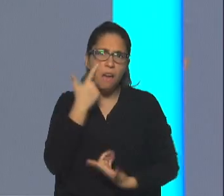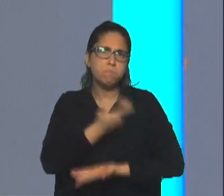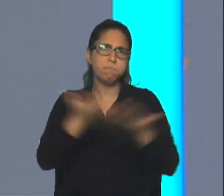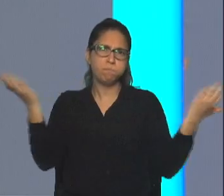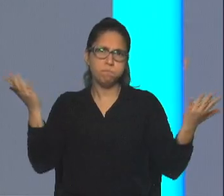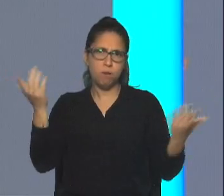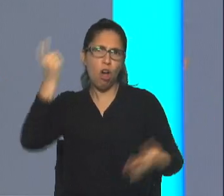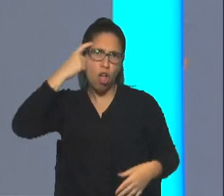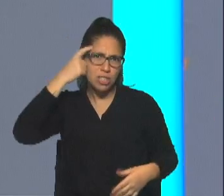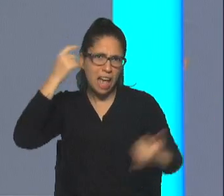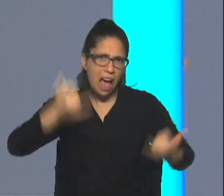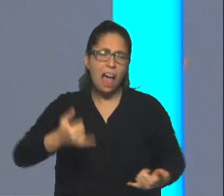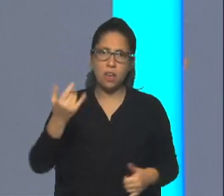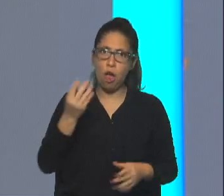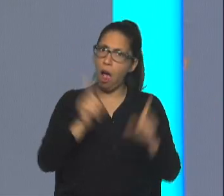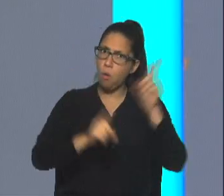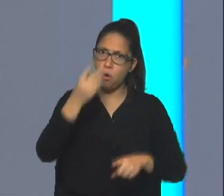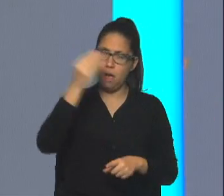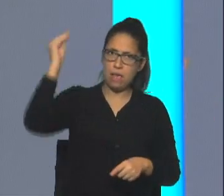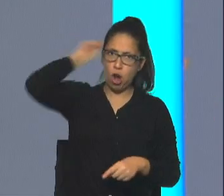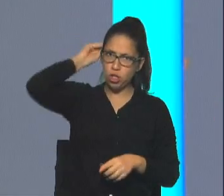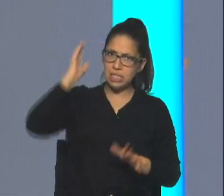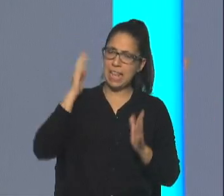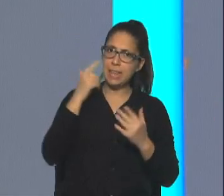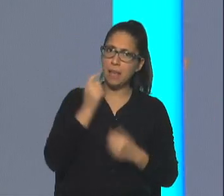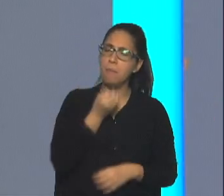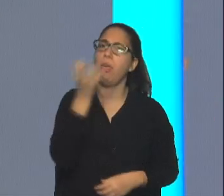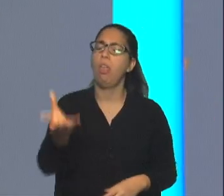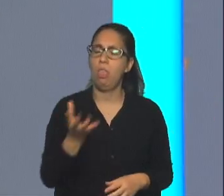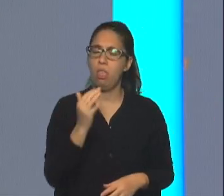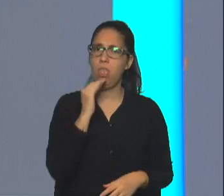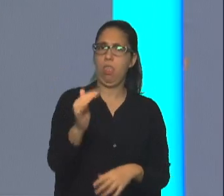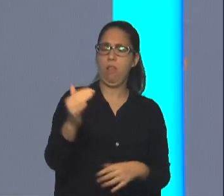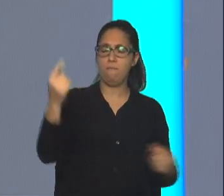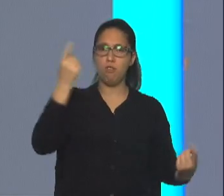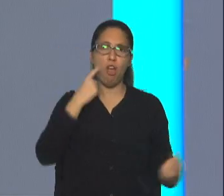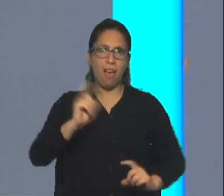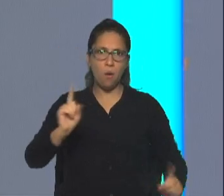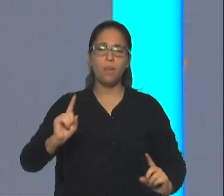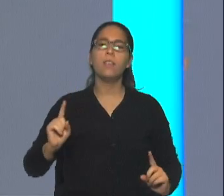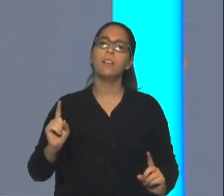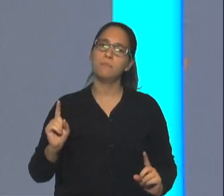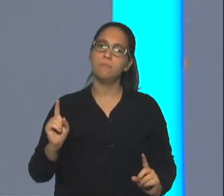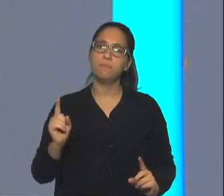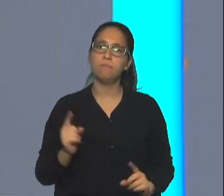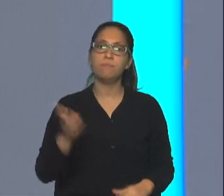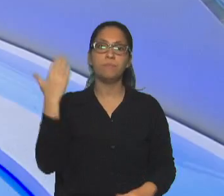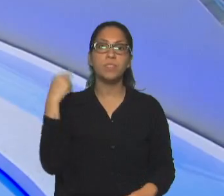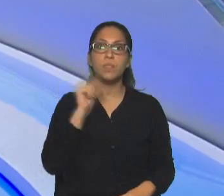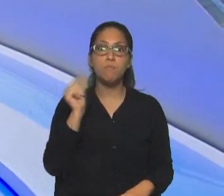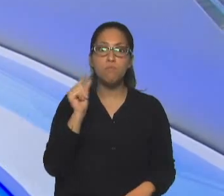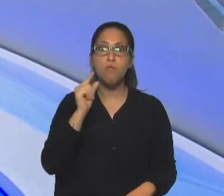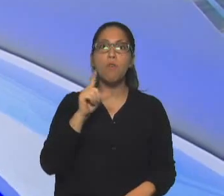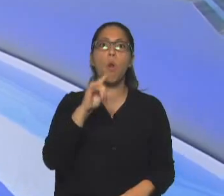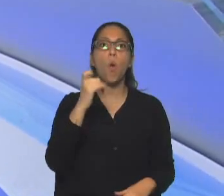en el estado bueno lo hemos visto hace poco ha salido el primer fallo con el agravante de odio racial